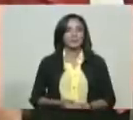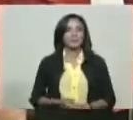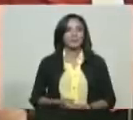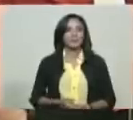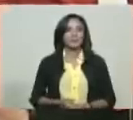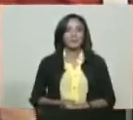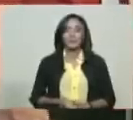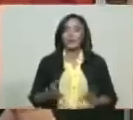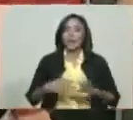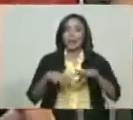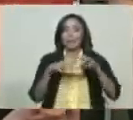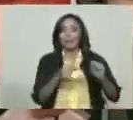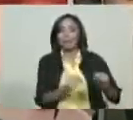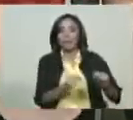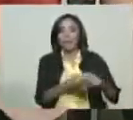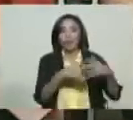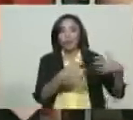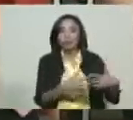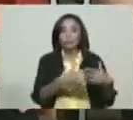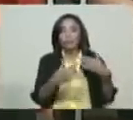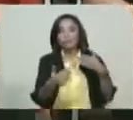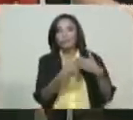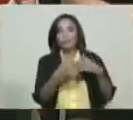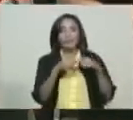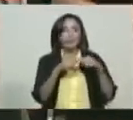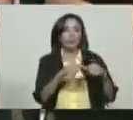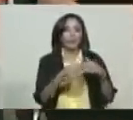Mientras haya imperialismo, habrá agresión.